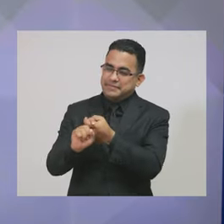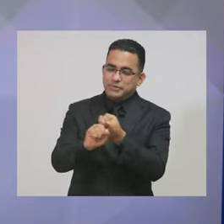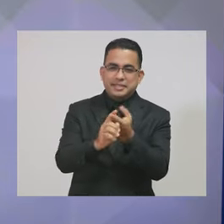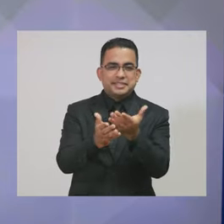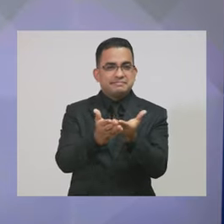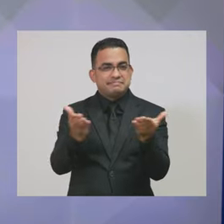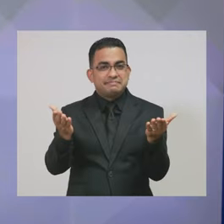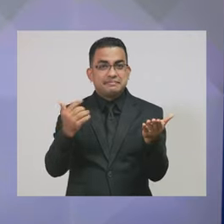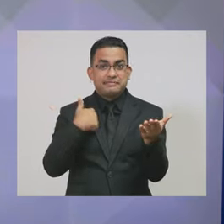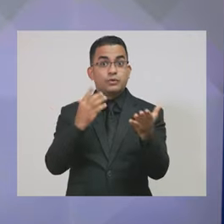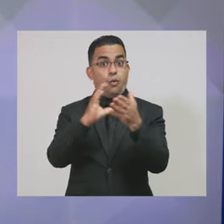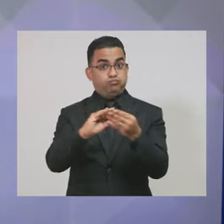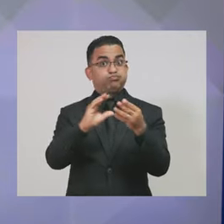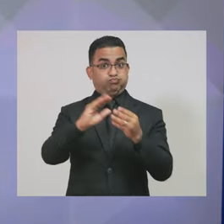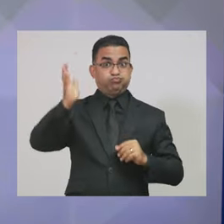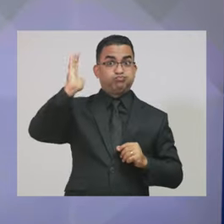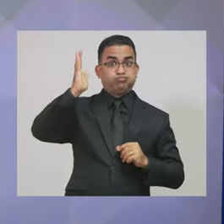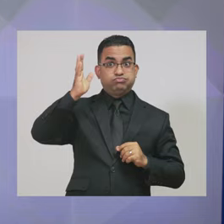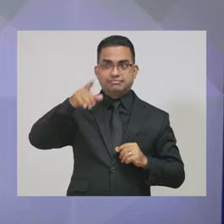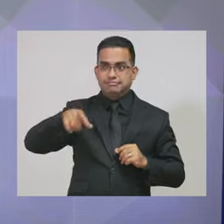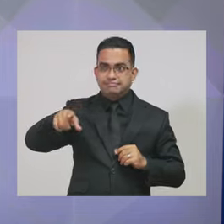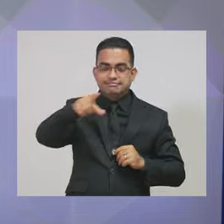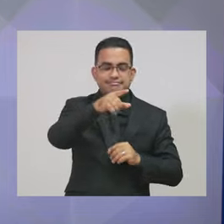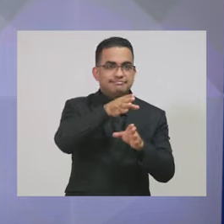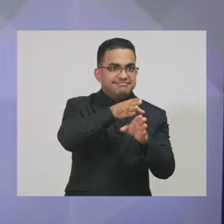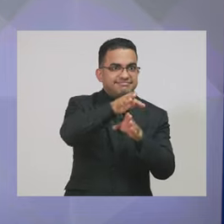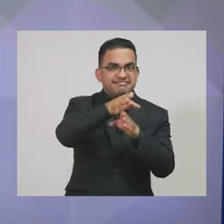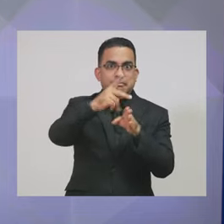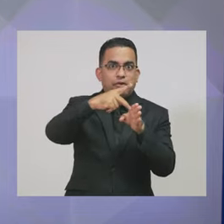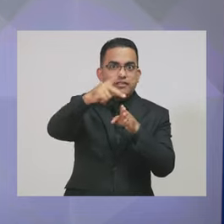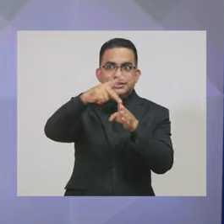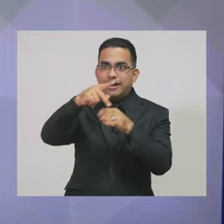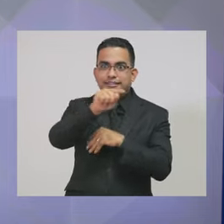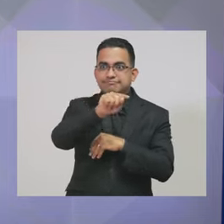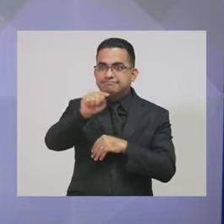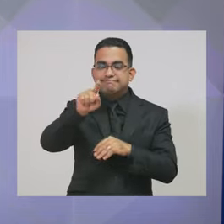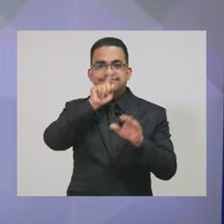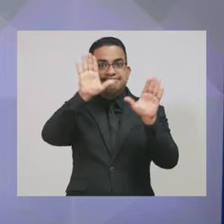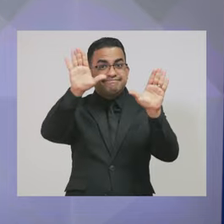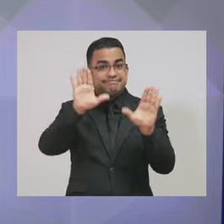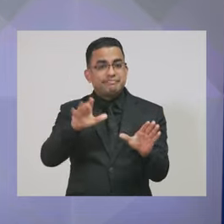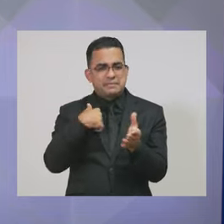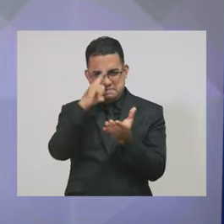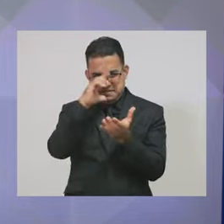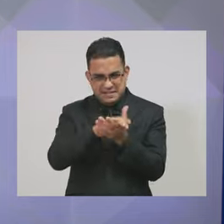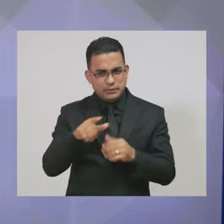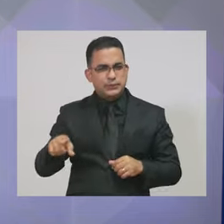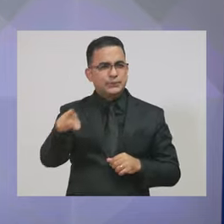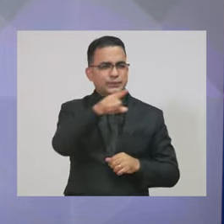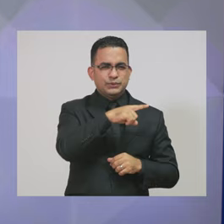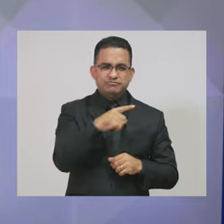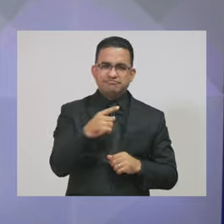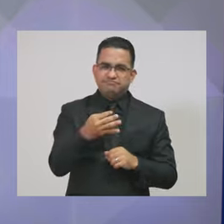compañeros poder dirigir unas palabras a tantos excelentes profesionales creo en el potencial de todos